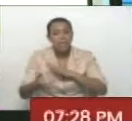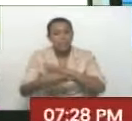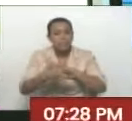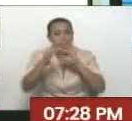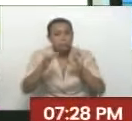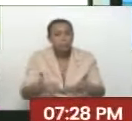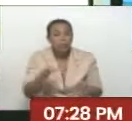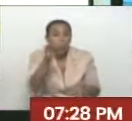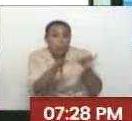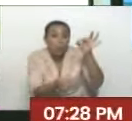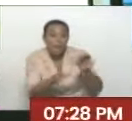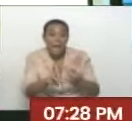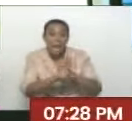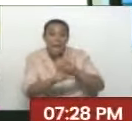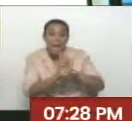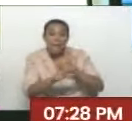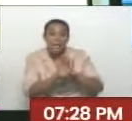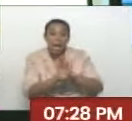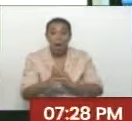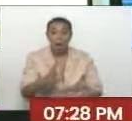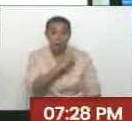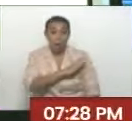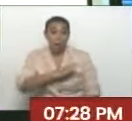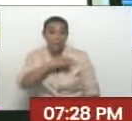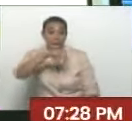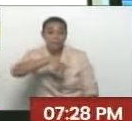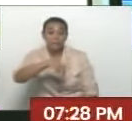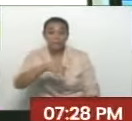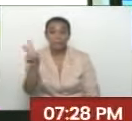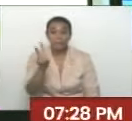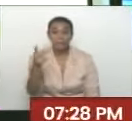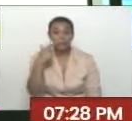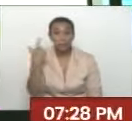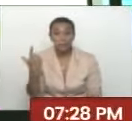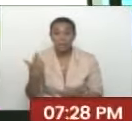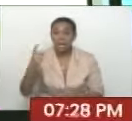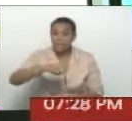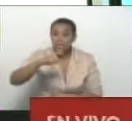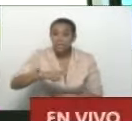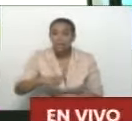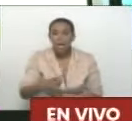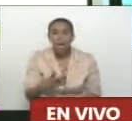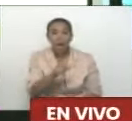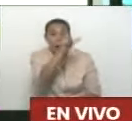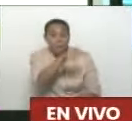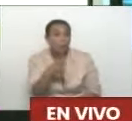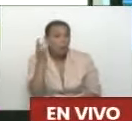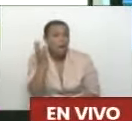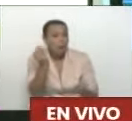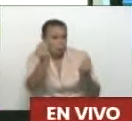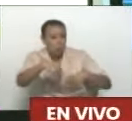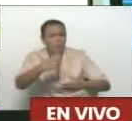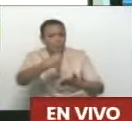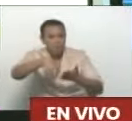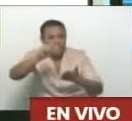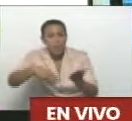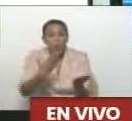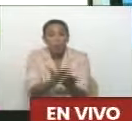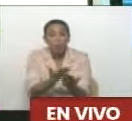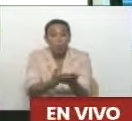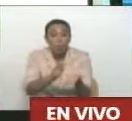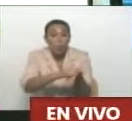técnica, jurídica, de la alta comisionada en Venezuela. Y ella estuvo de acuerdo. Y firmamos un